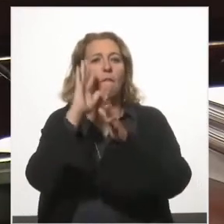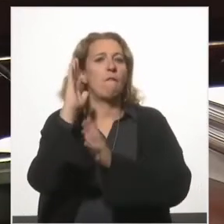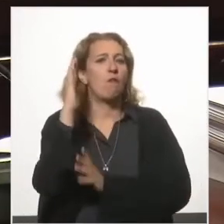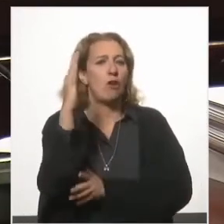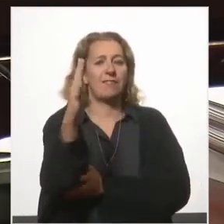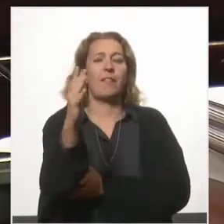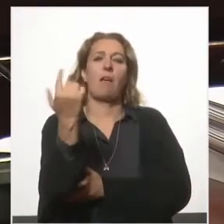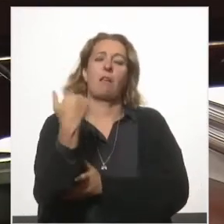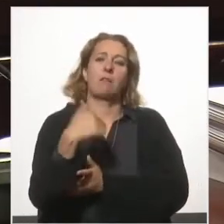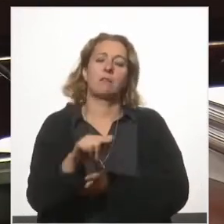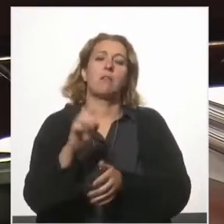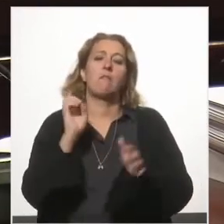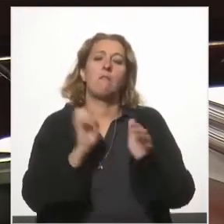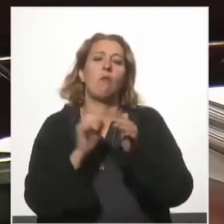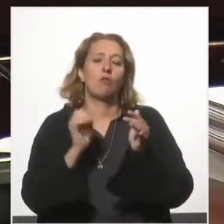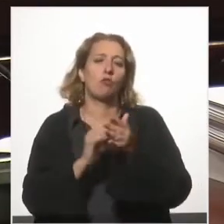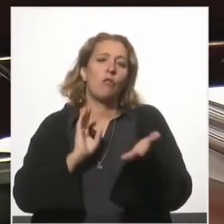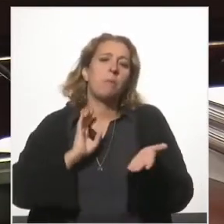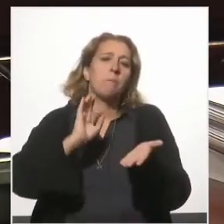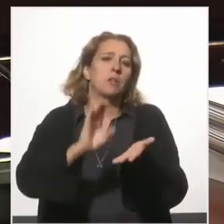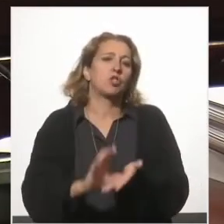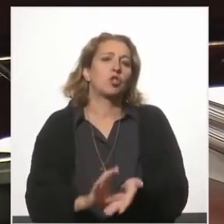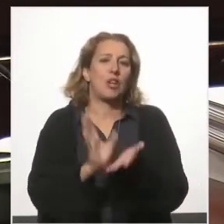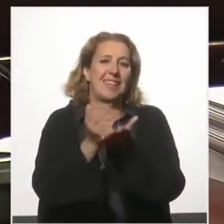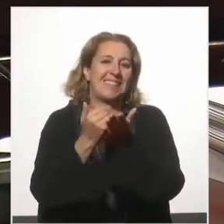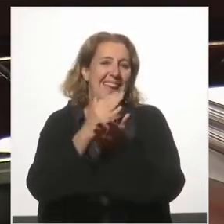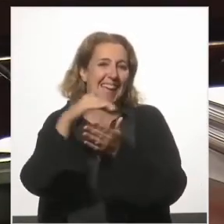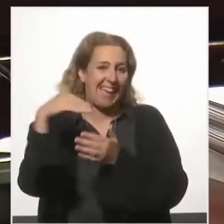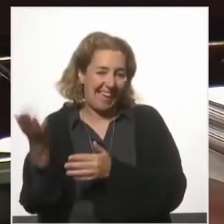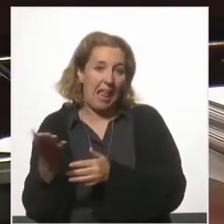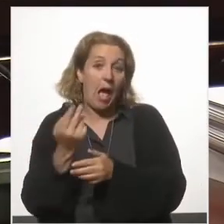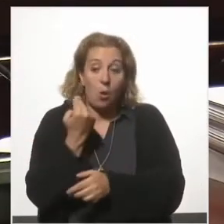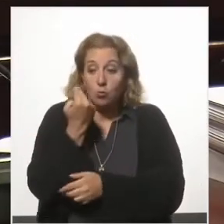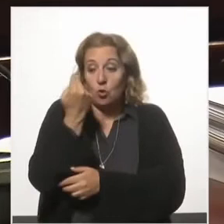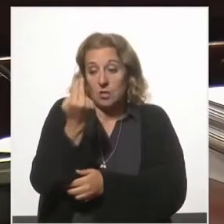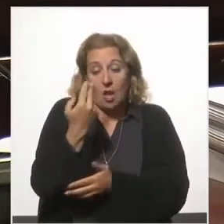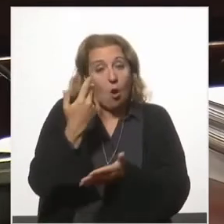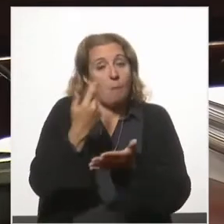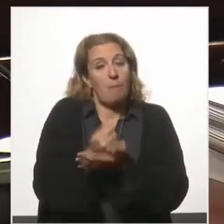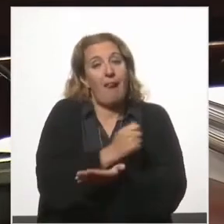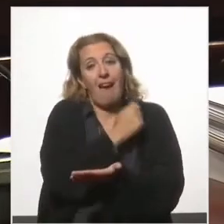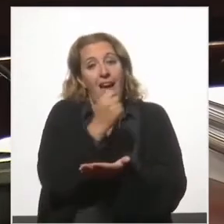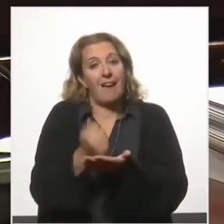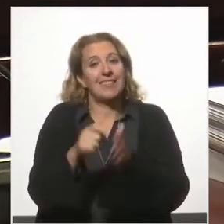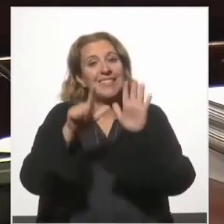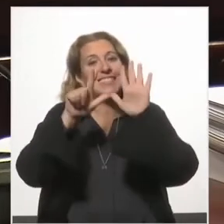extranjera queden autorizados para comprar hasta 7 millones de hectáreas.